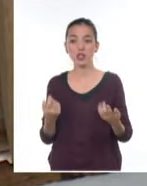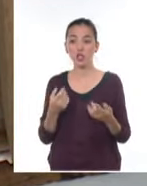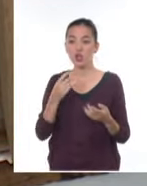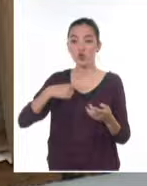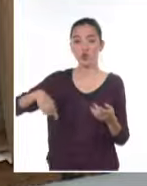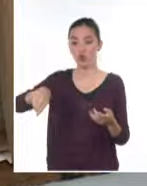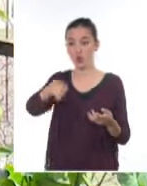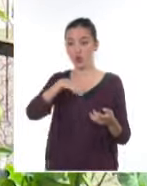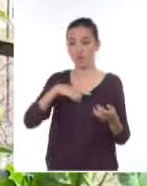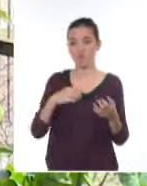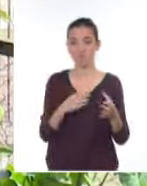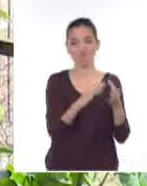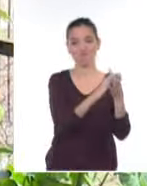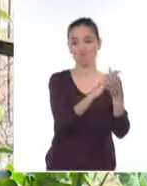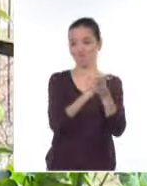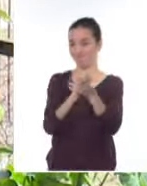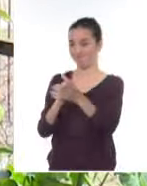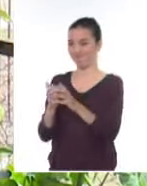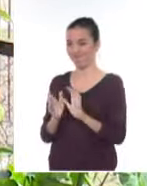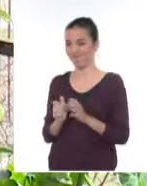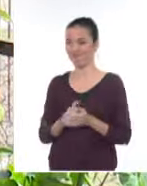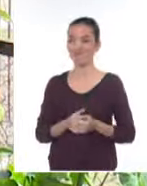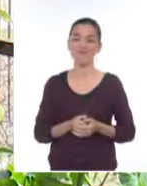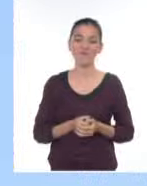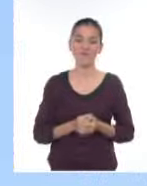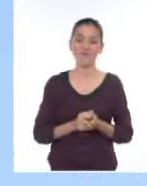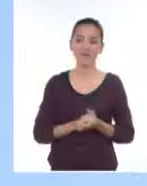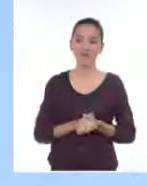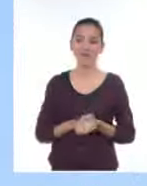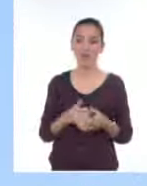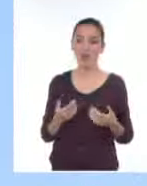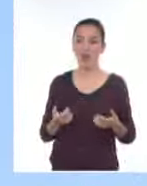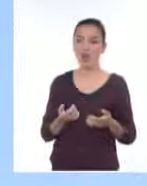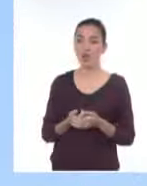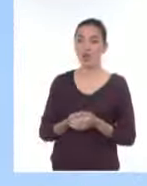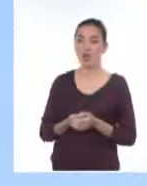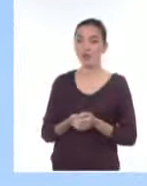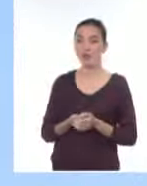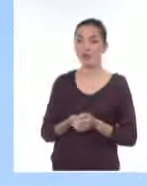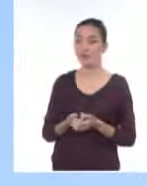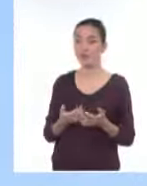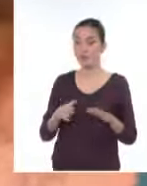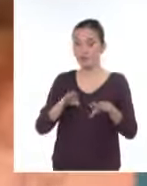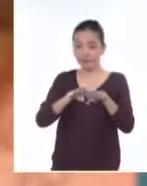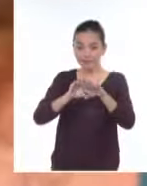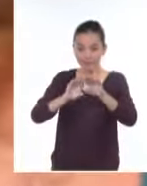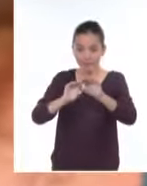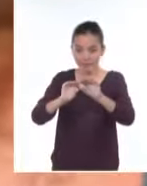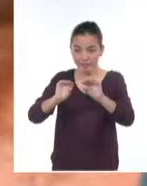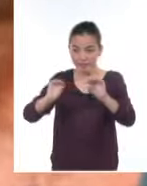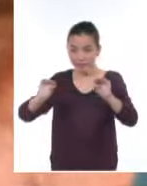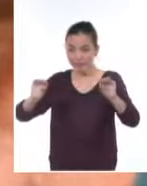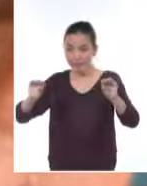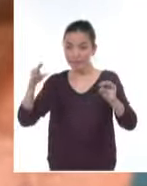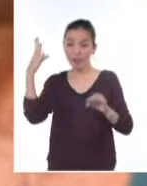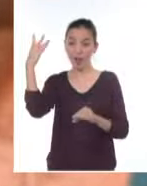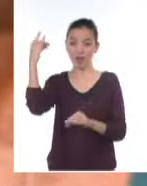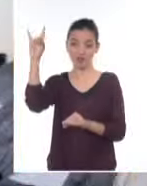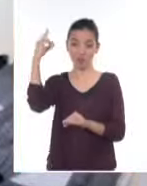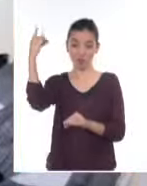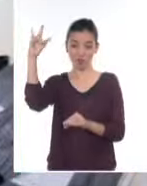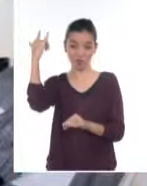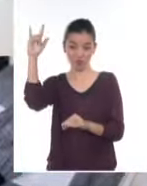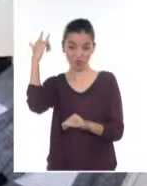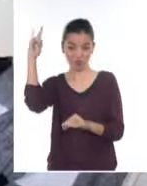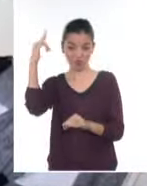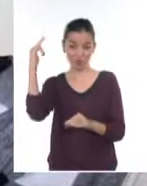parte del techo, lo reconstruyeron utilizando tablas de palma a la usanza campesina. Ligada a la historia de Cienfuegos, tras